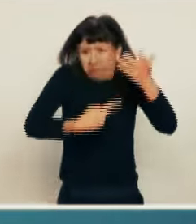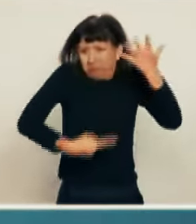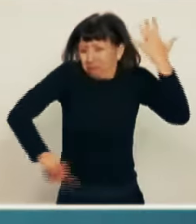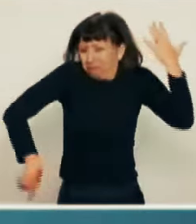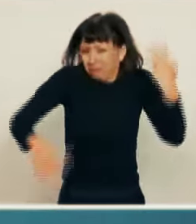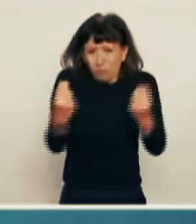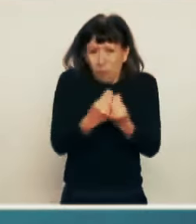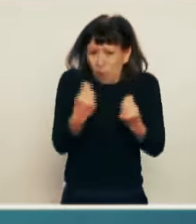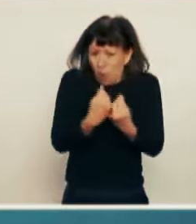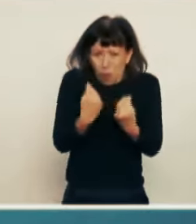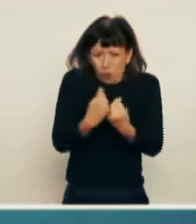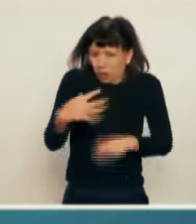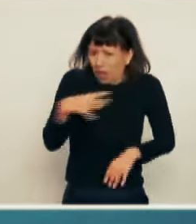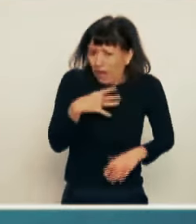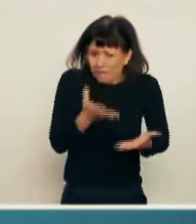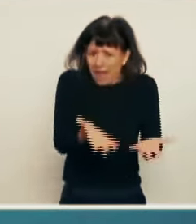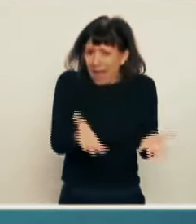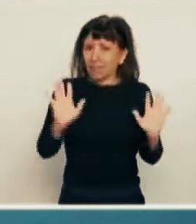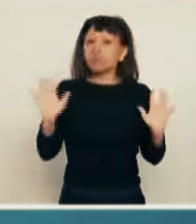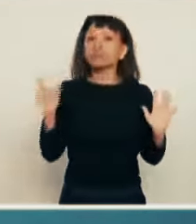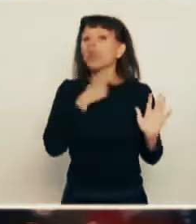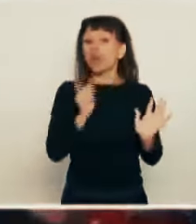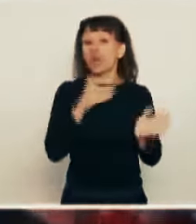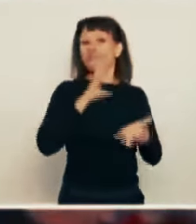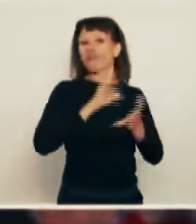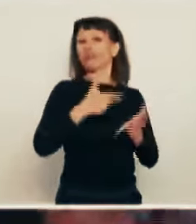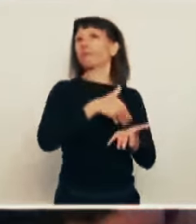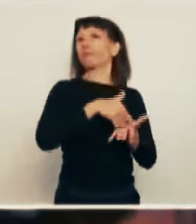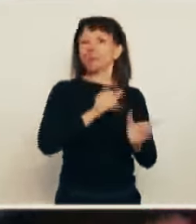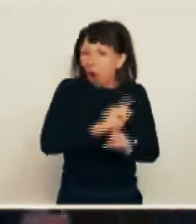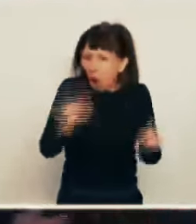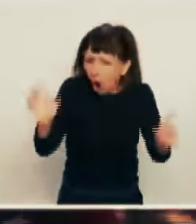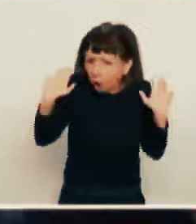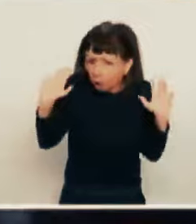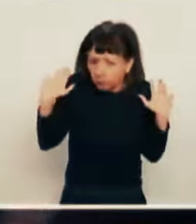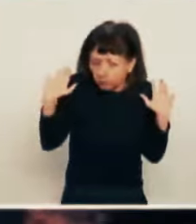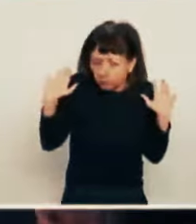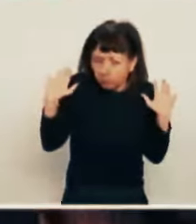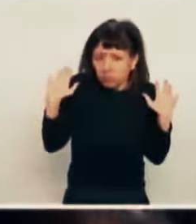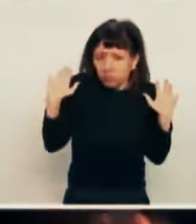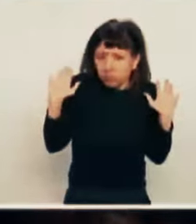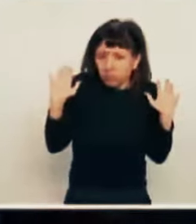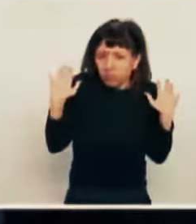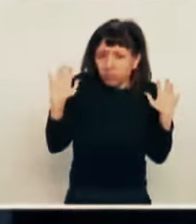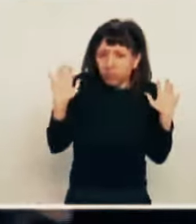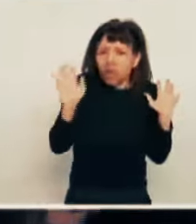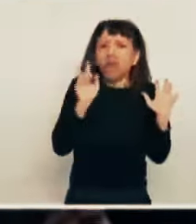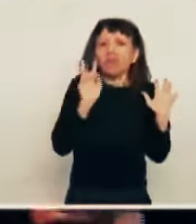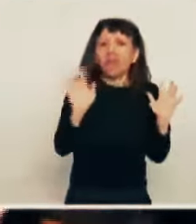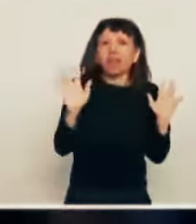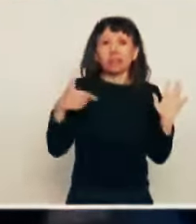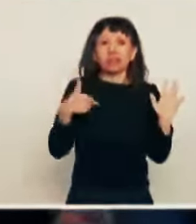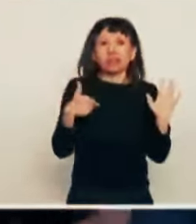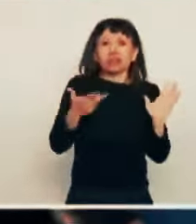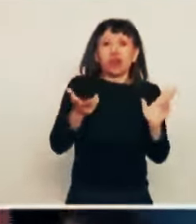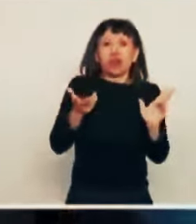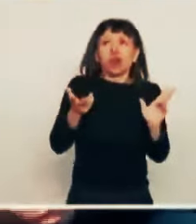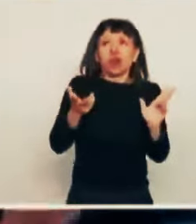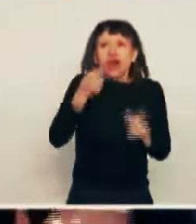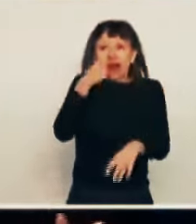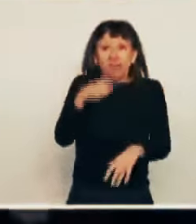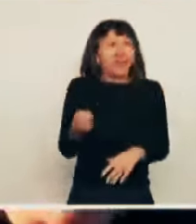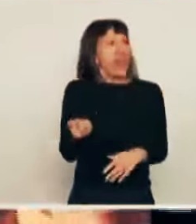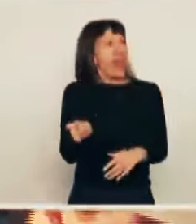peso, realmente, ¿eh? Y no quiero ser peyorativa. Fíjense, termino yo elogiando